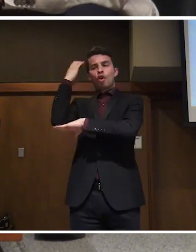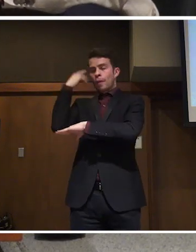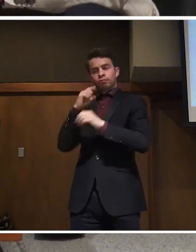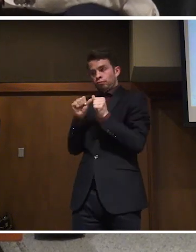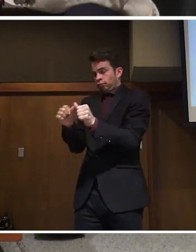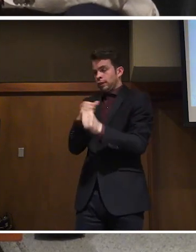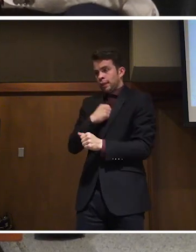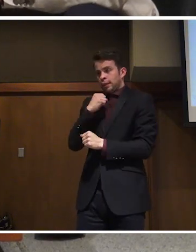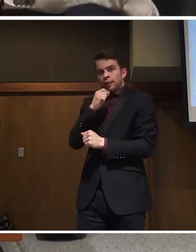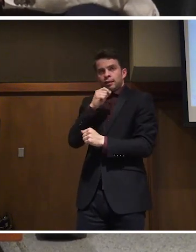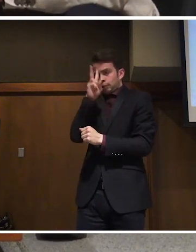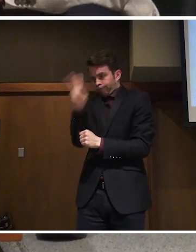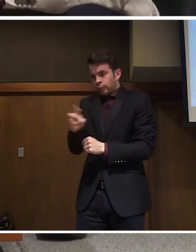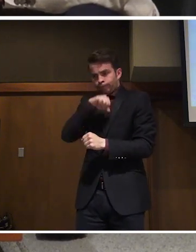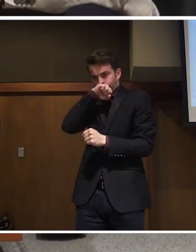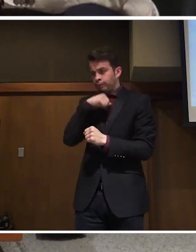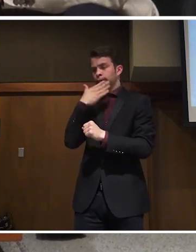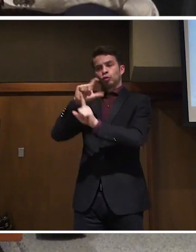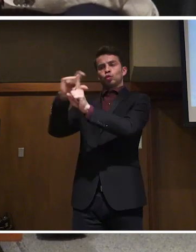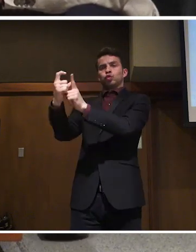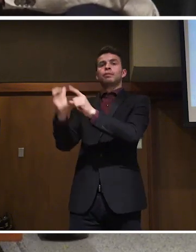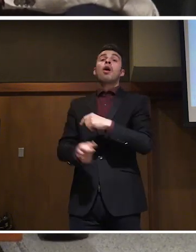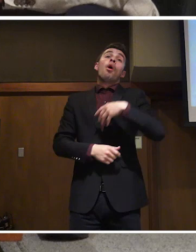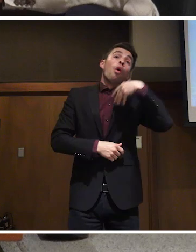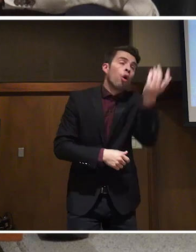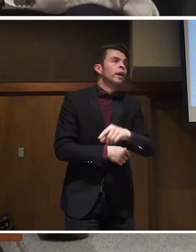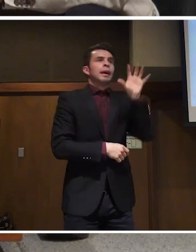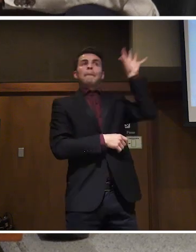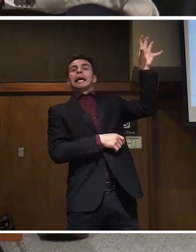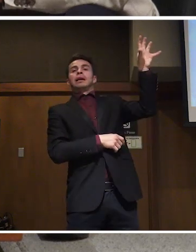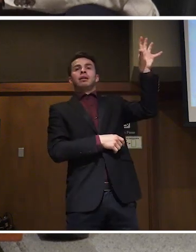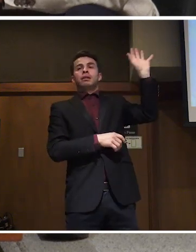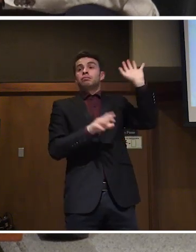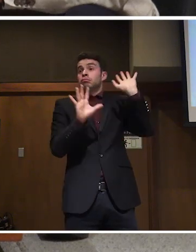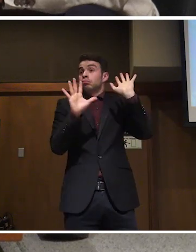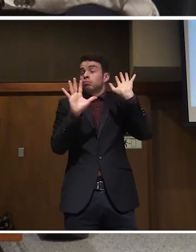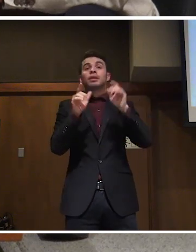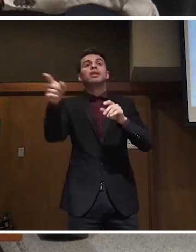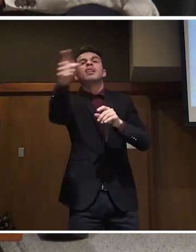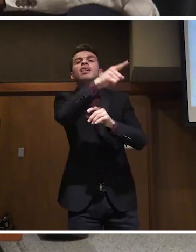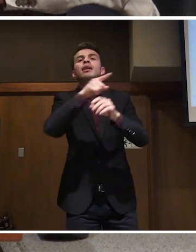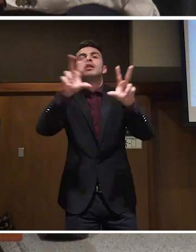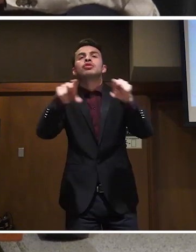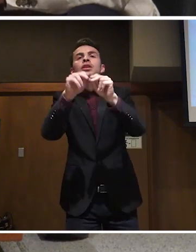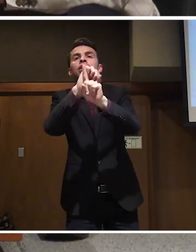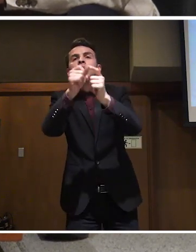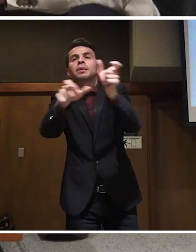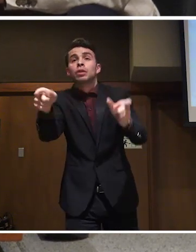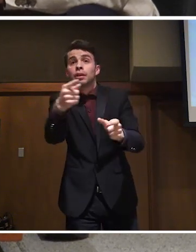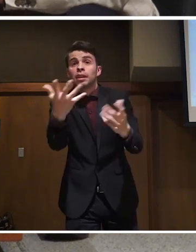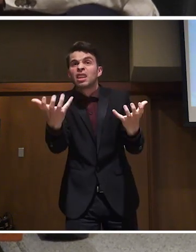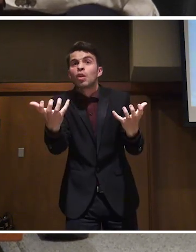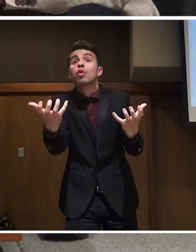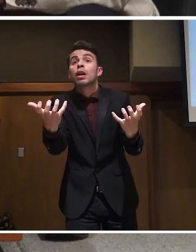Y no, la biblioteca debe estar al servicio de las decisiones que tome la sociedad y no reemplazar a la sociedad en